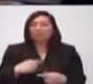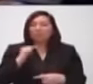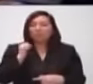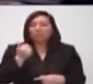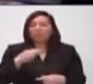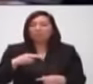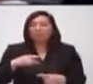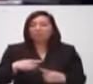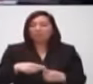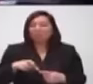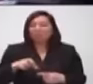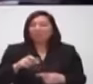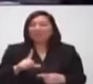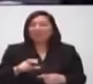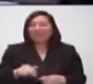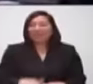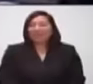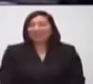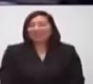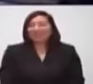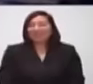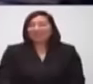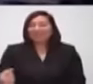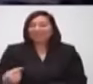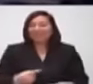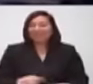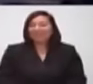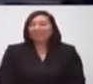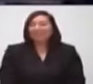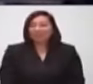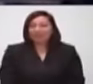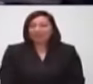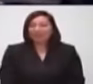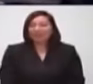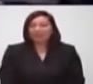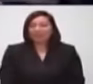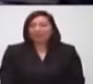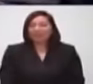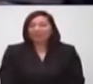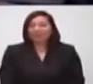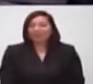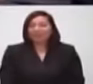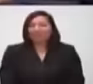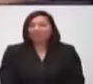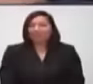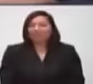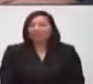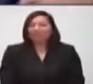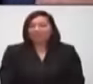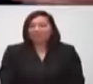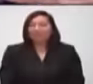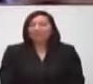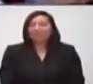del Metropolitano, con el que estoy muy contento. Ya he dejado mi carro y me voy en el Metropolitano. Gracias.